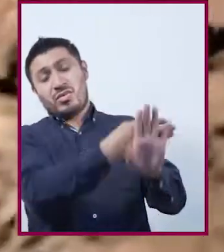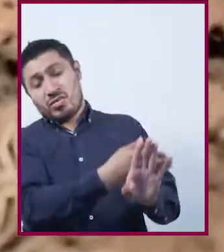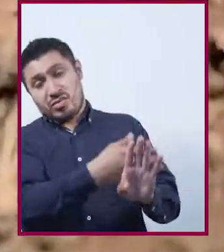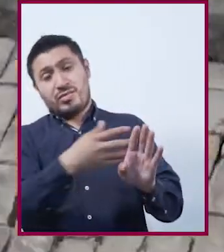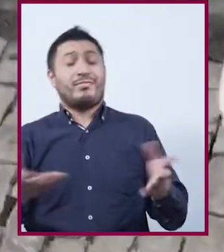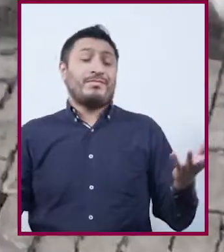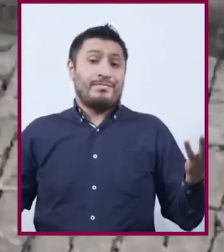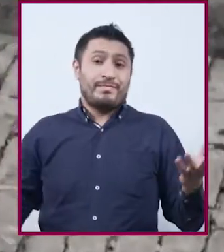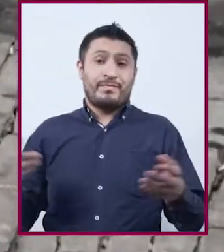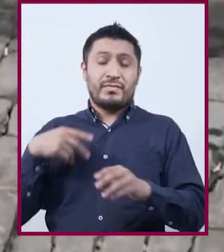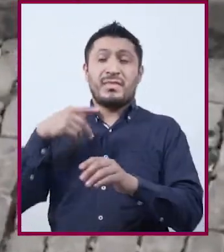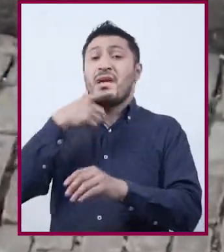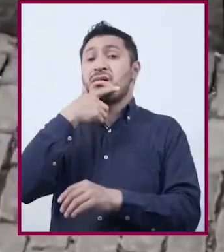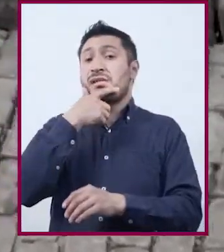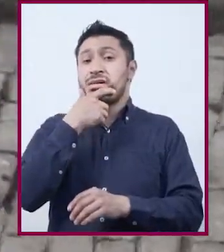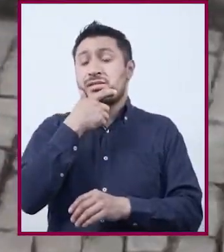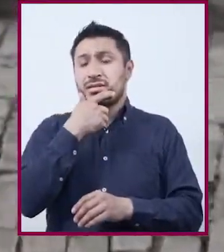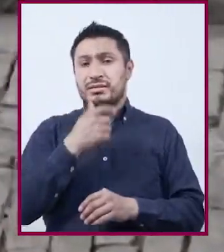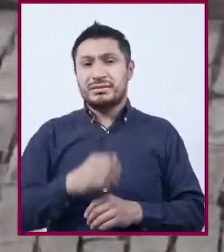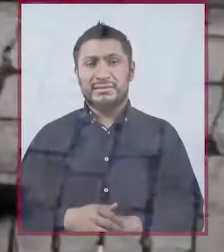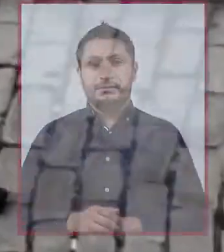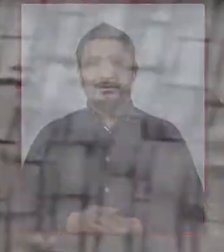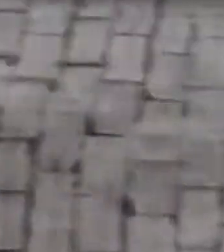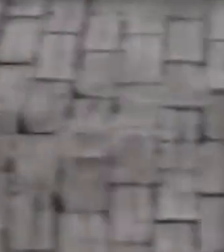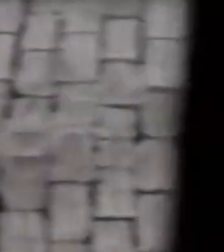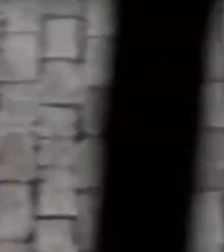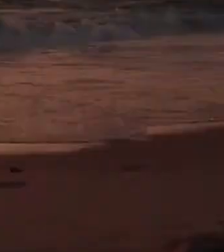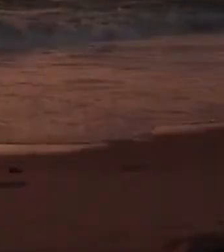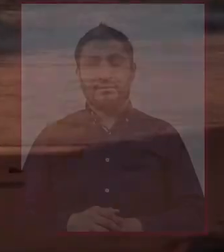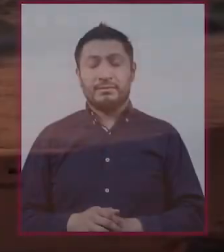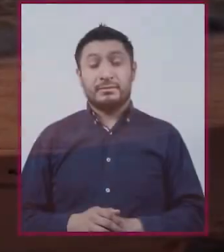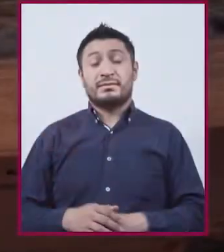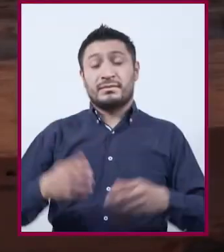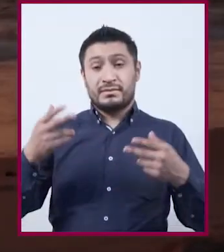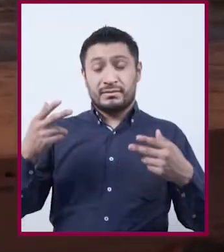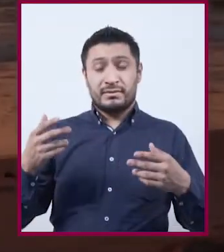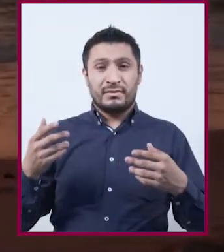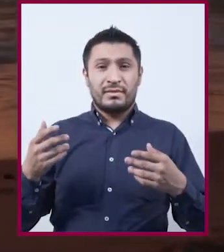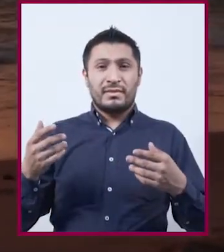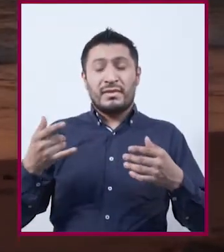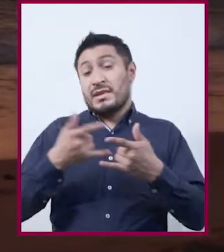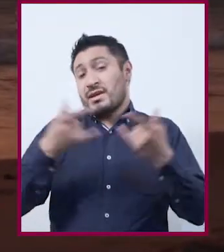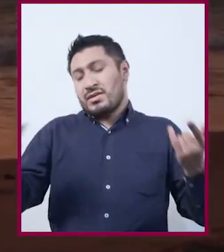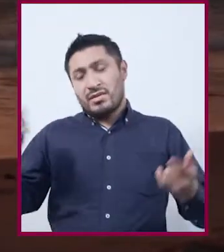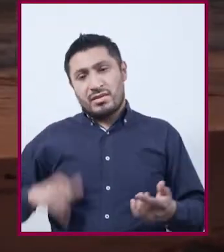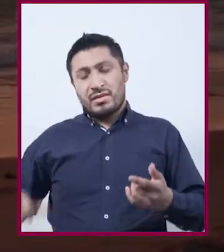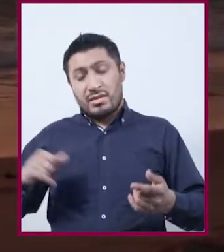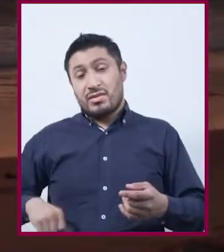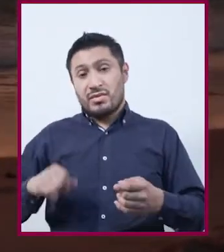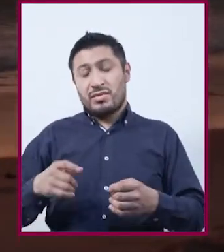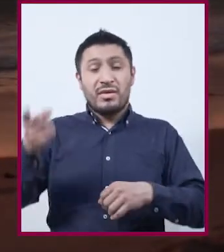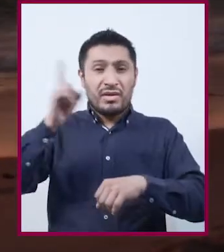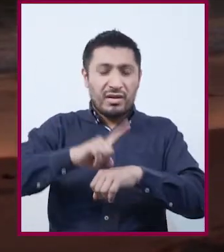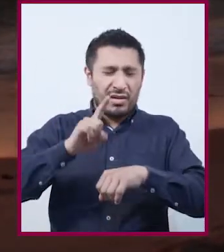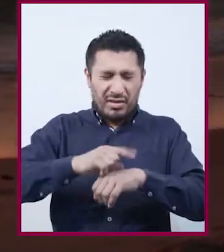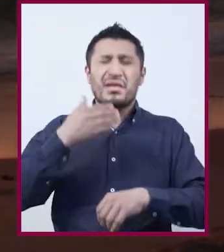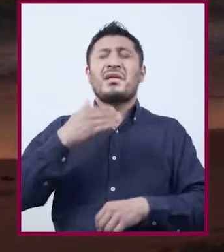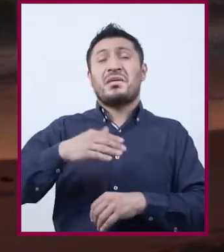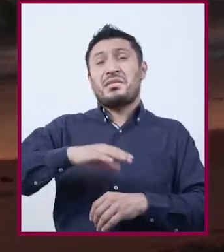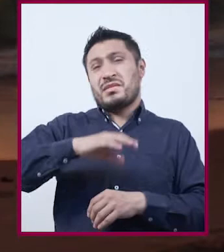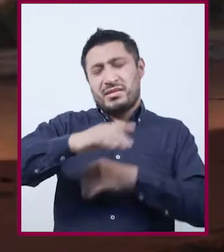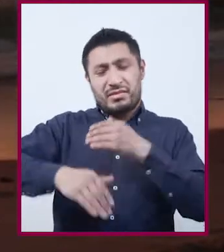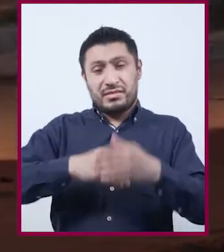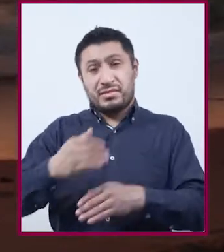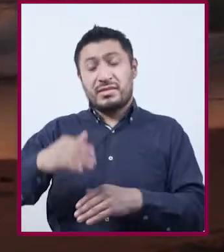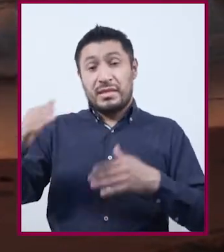para debilitar a sus viejos enemigos británicos. Según las crónicas de la época y después de varios días con